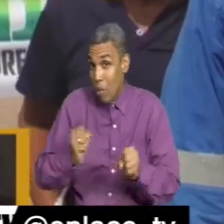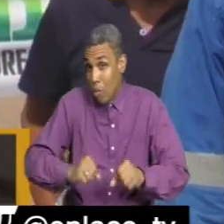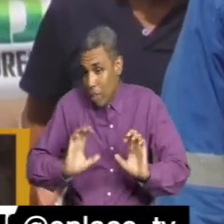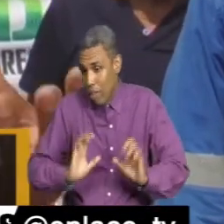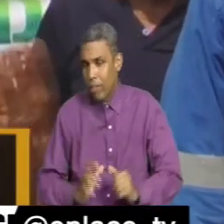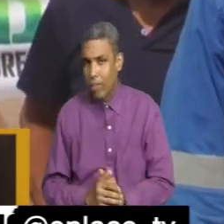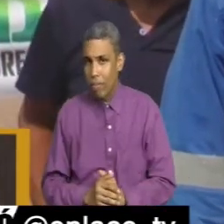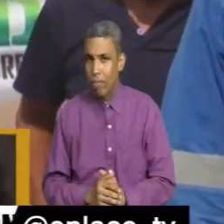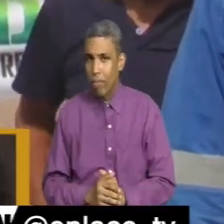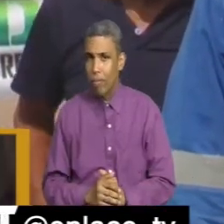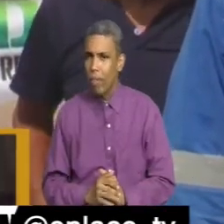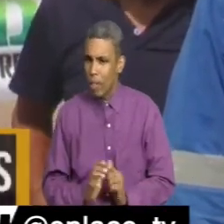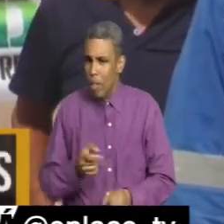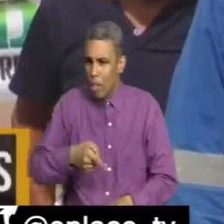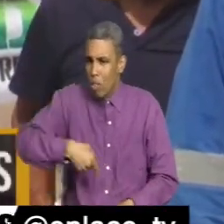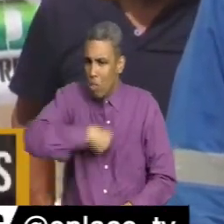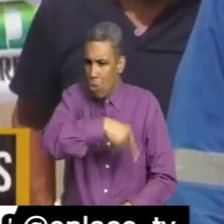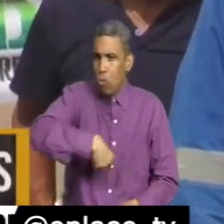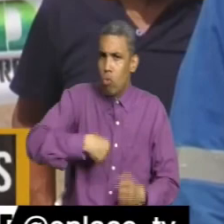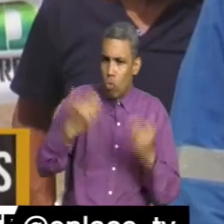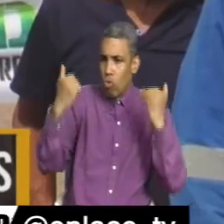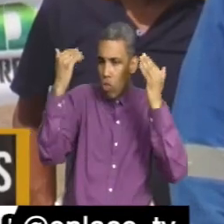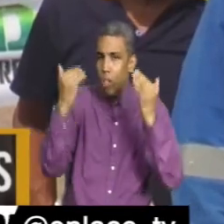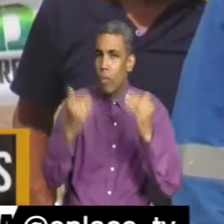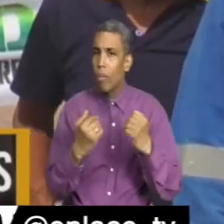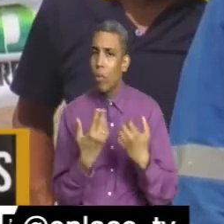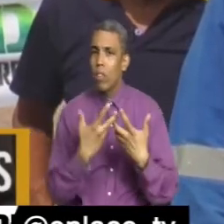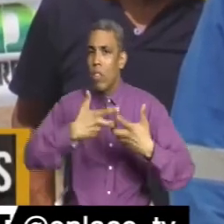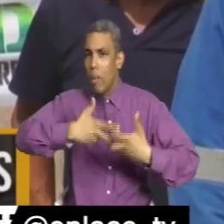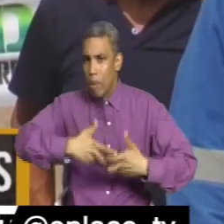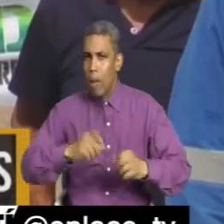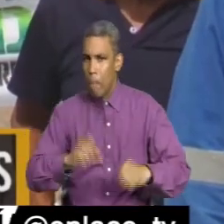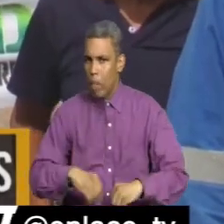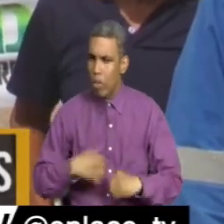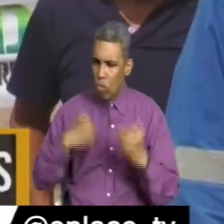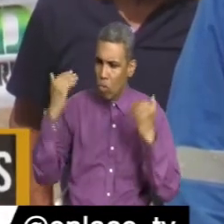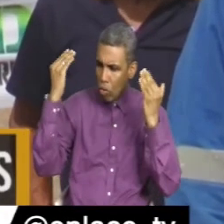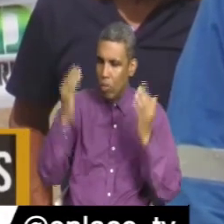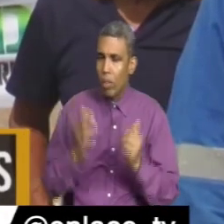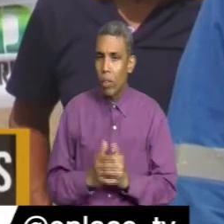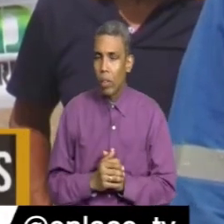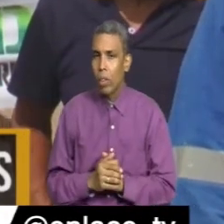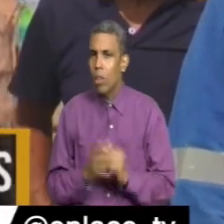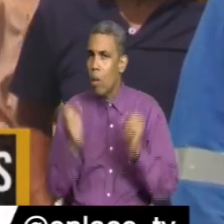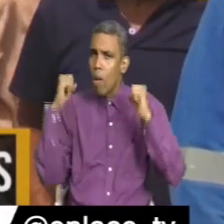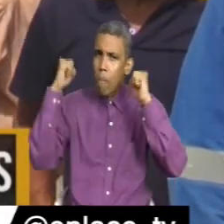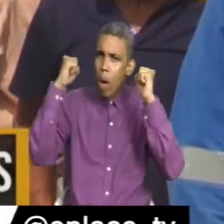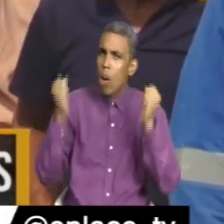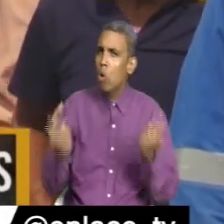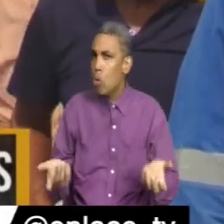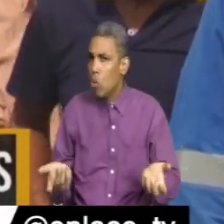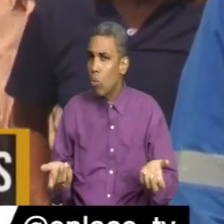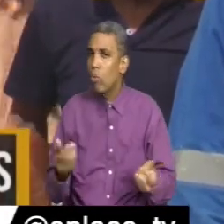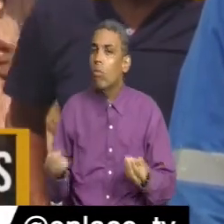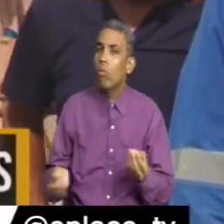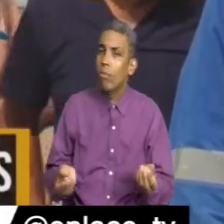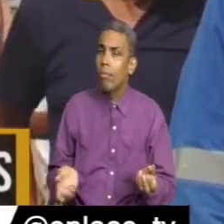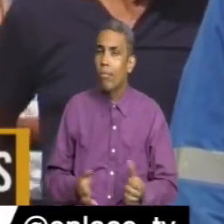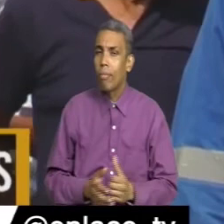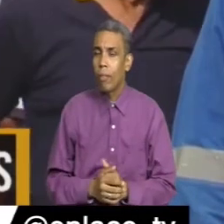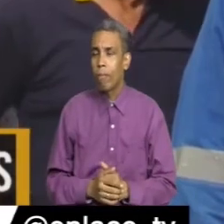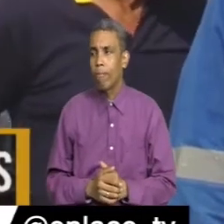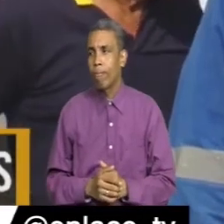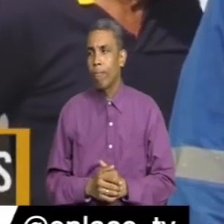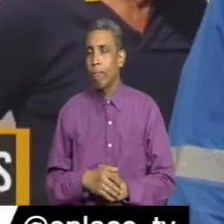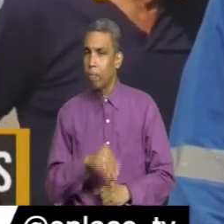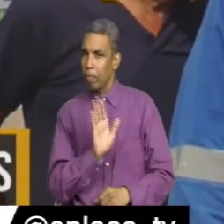que ganen los trabajadores y que también la empresa gane. Ahí, ¿va a seguir la protesta? ¿Va a permitirse la salida de equipos? ¿Qué va a pasar? Vamos a reunirnos